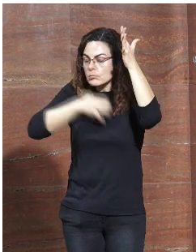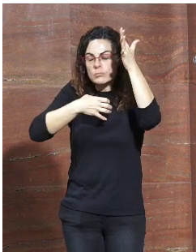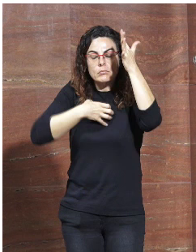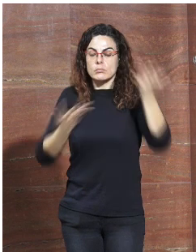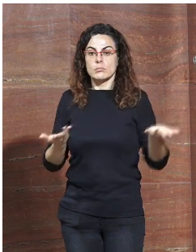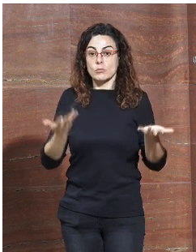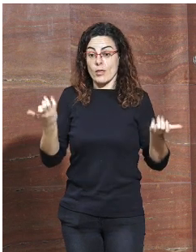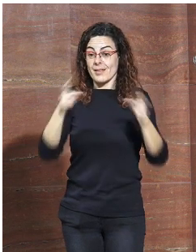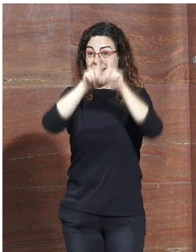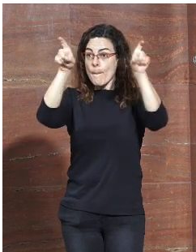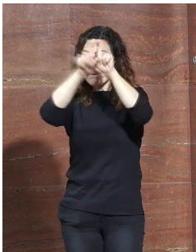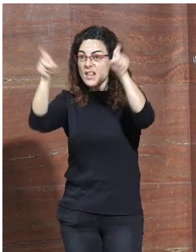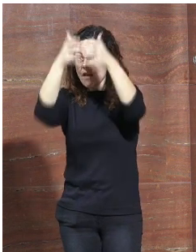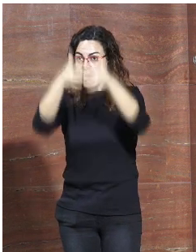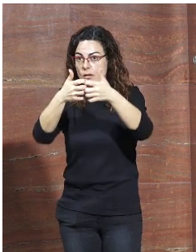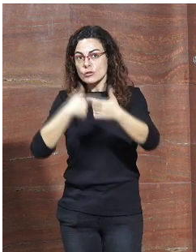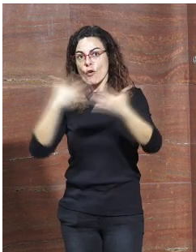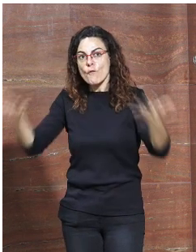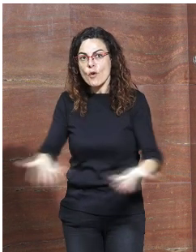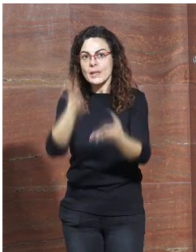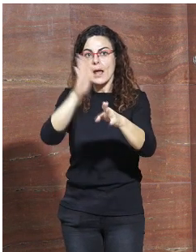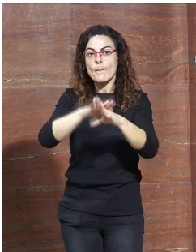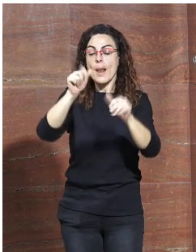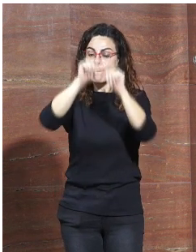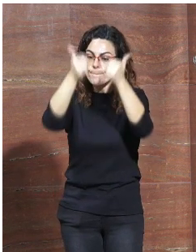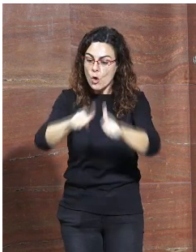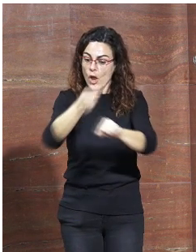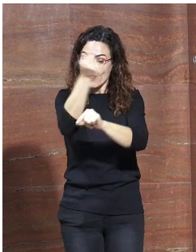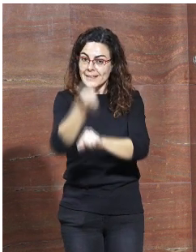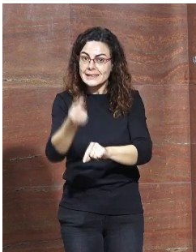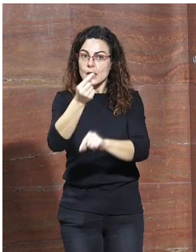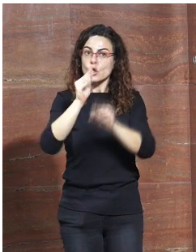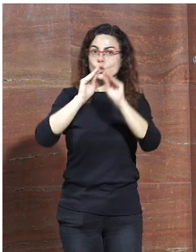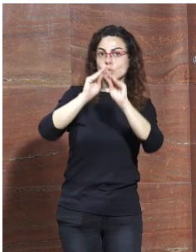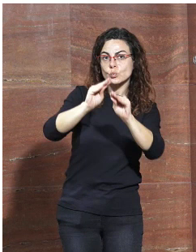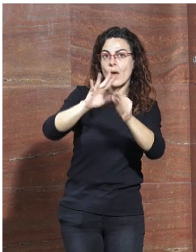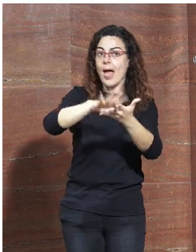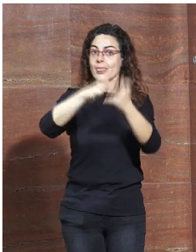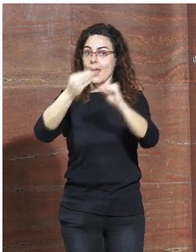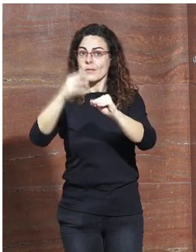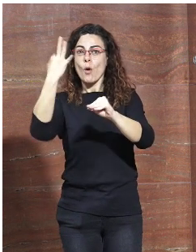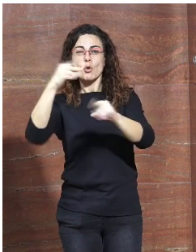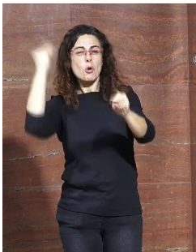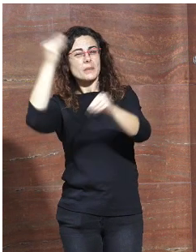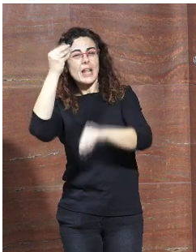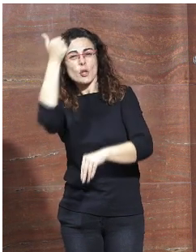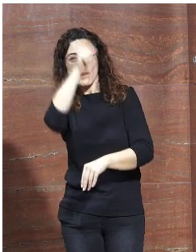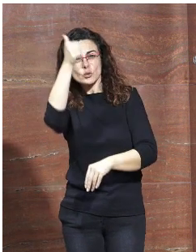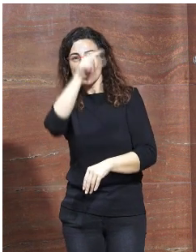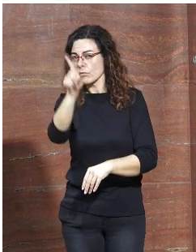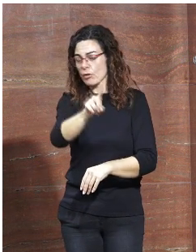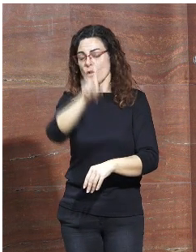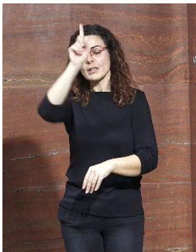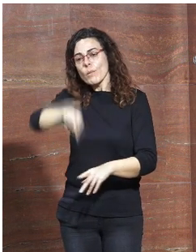los fabricantes el diseño no solo de estos modelos en masculino, sino que sean objetos que estén